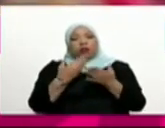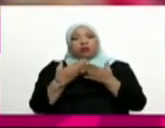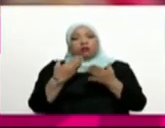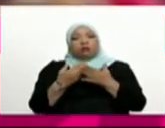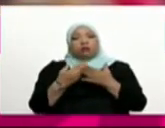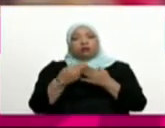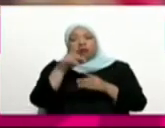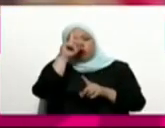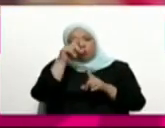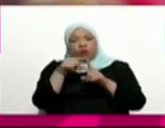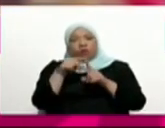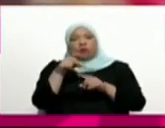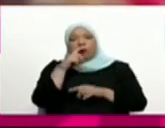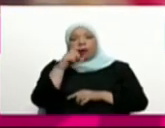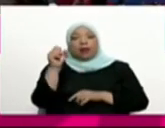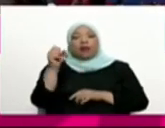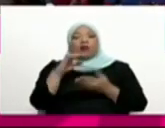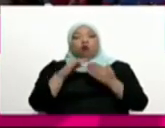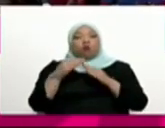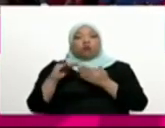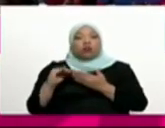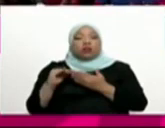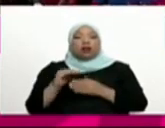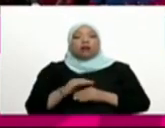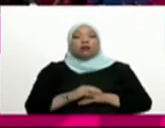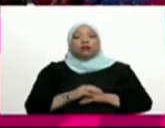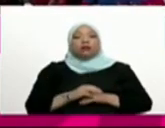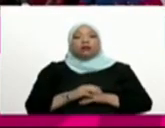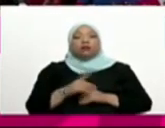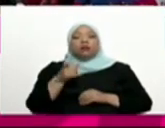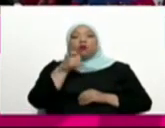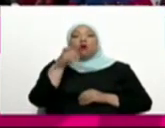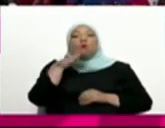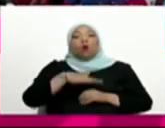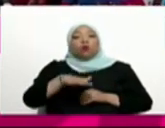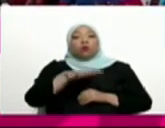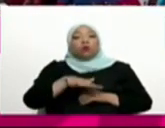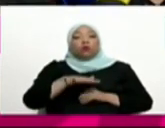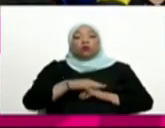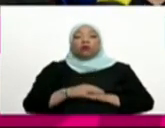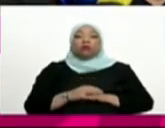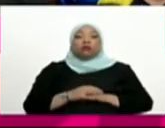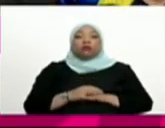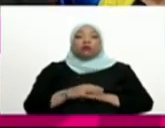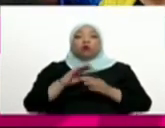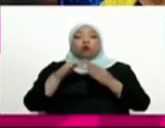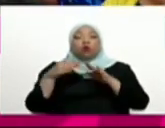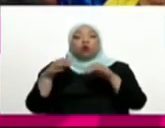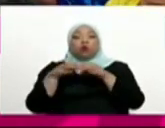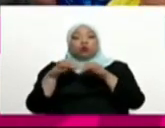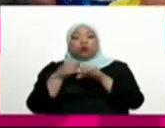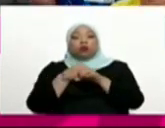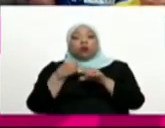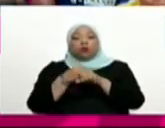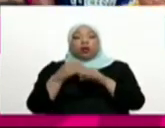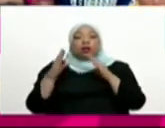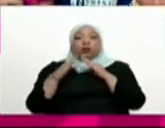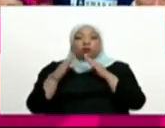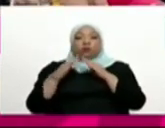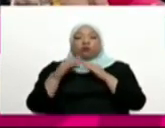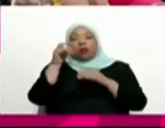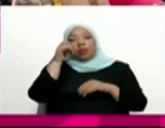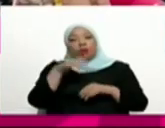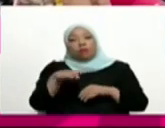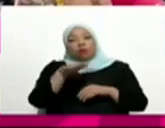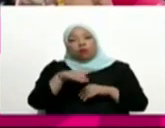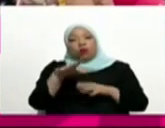de los jefes y jefas de calle, comunidad, UVC, del gran polo patriótico, de los colectivos locales. Es del